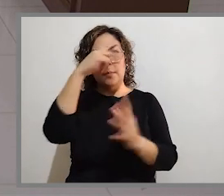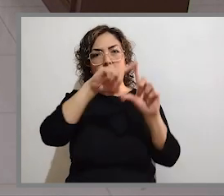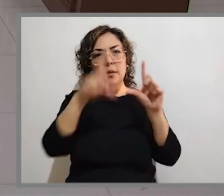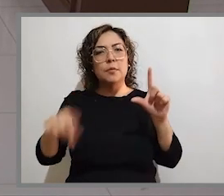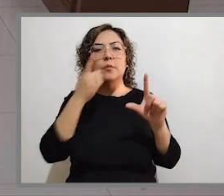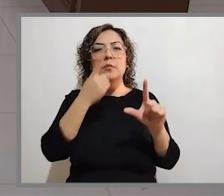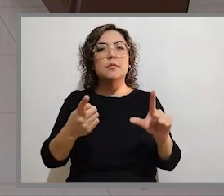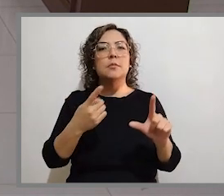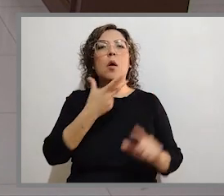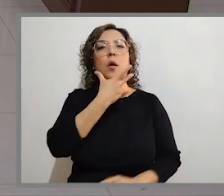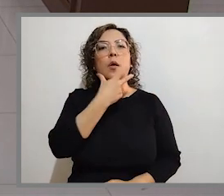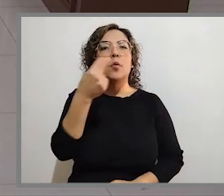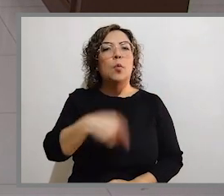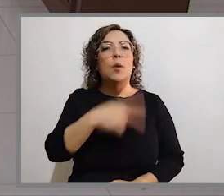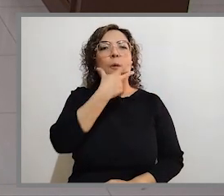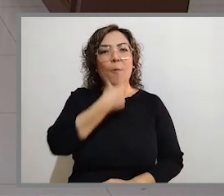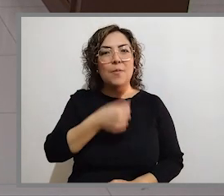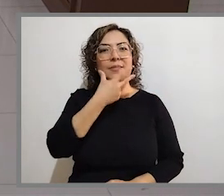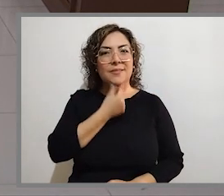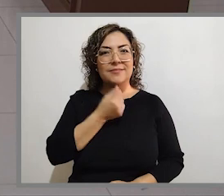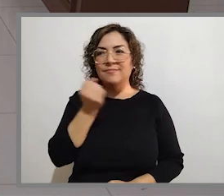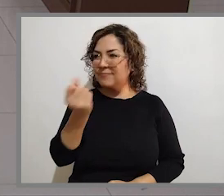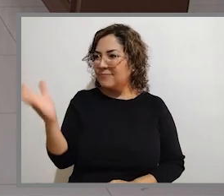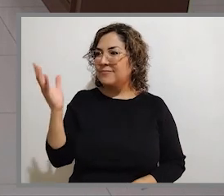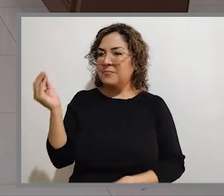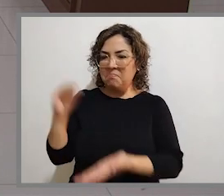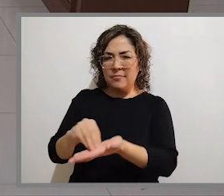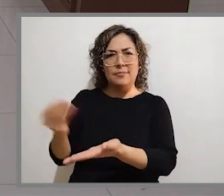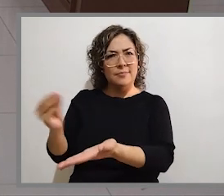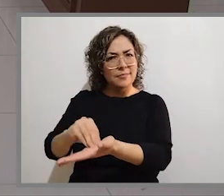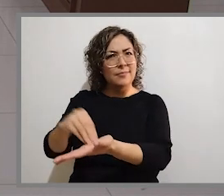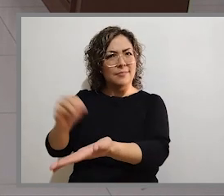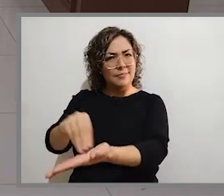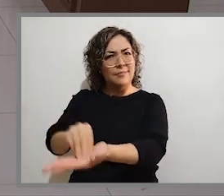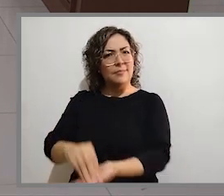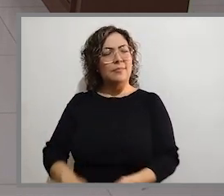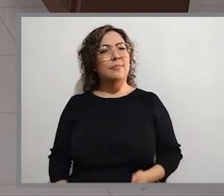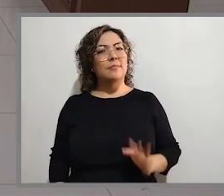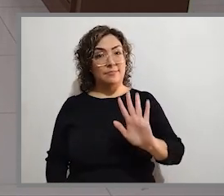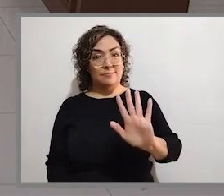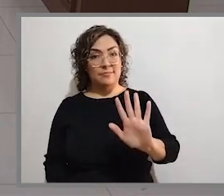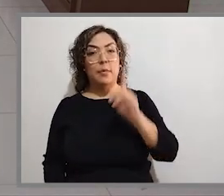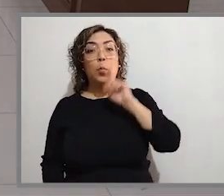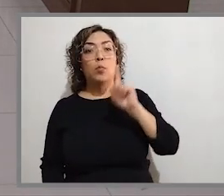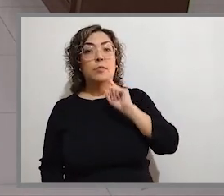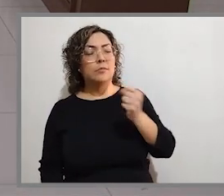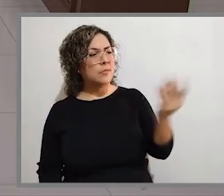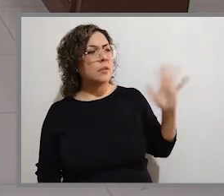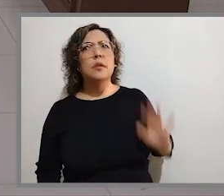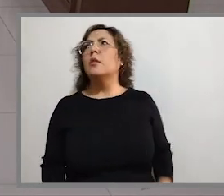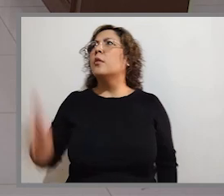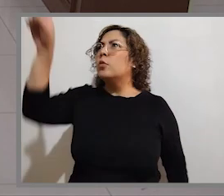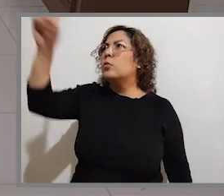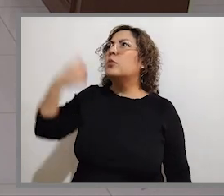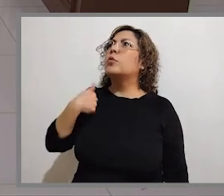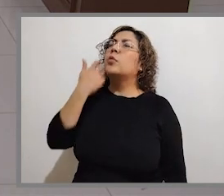resulta que cuando algunas mujeres muy activas dijeron, oigan, pero yo quiero ser